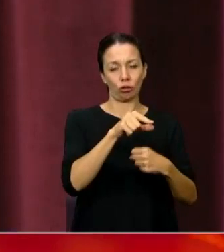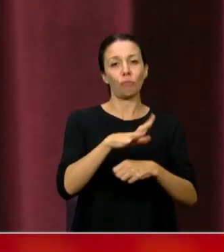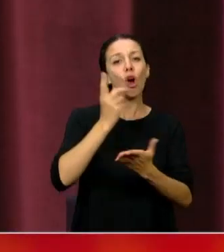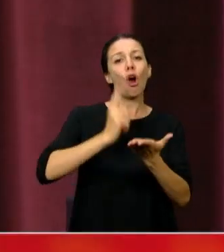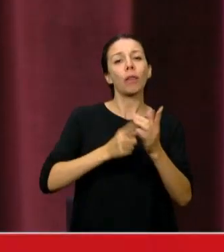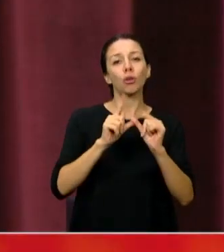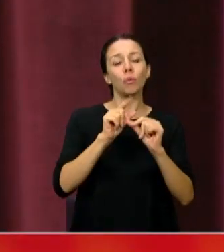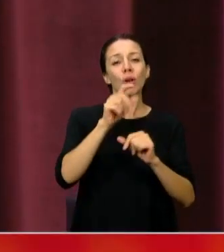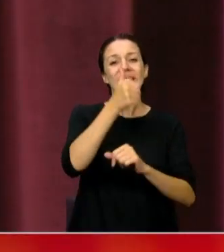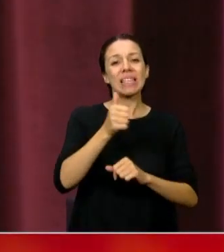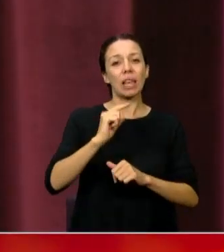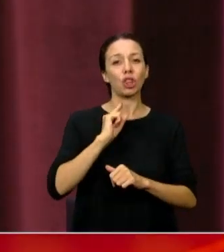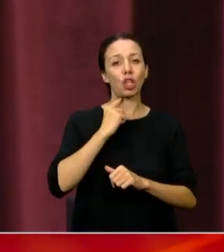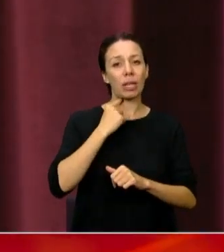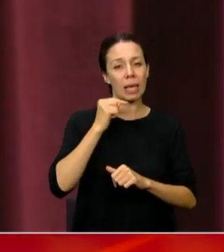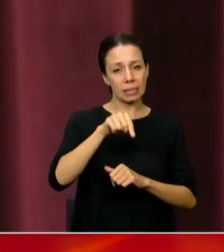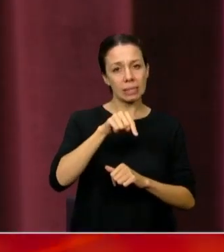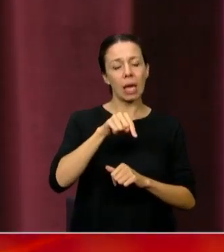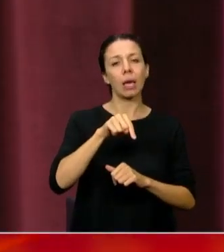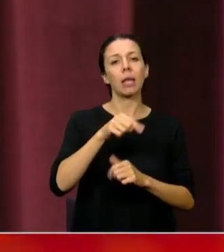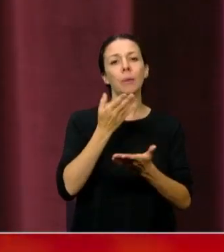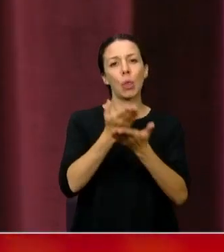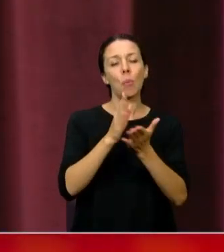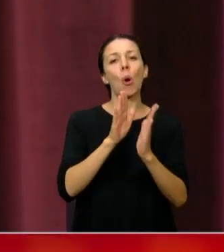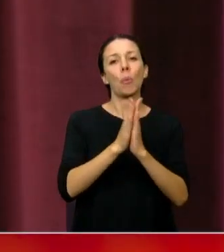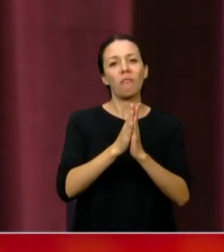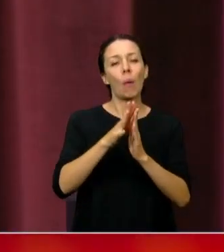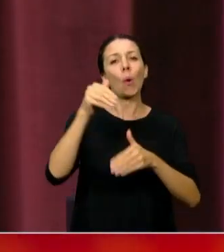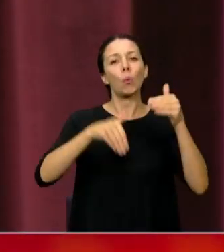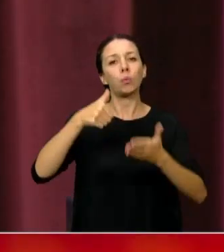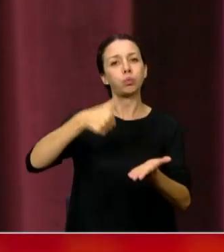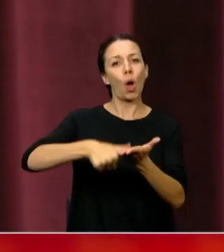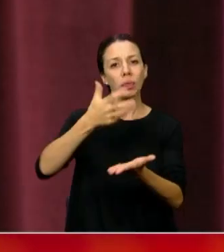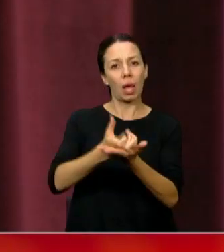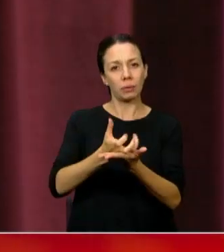número 613. Sírvanse marcar su voto.